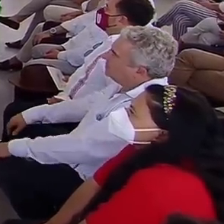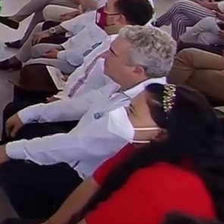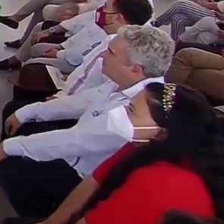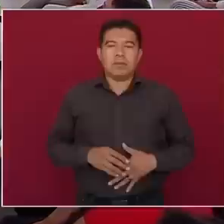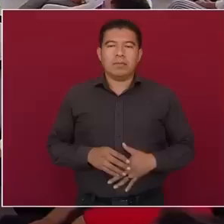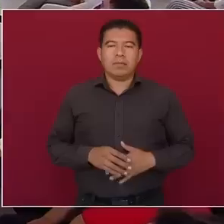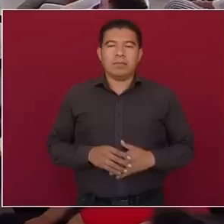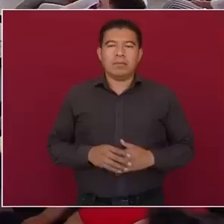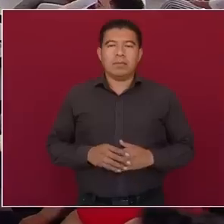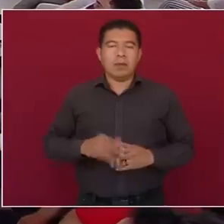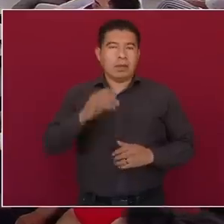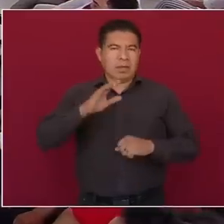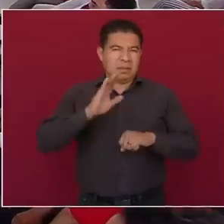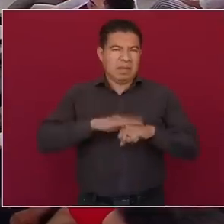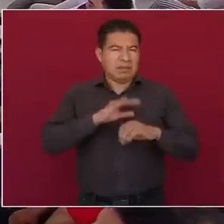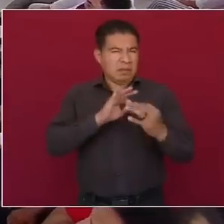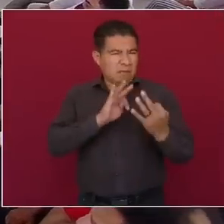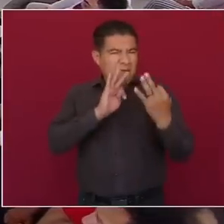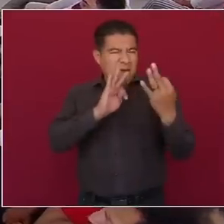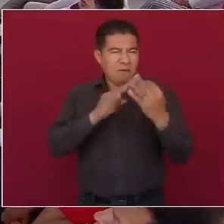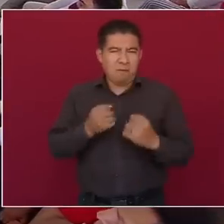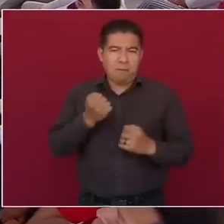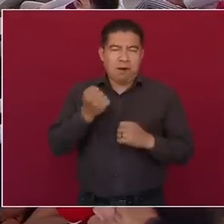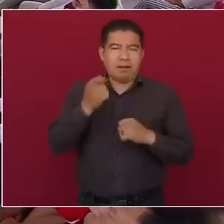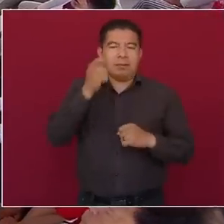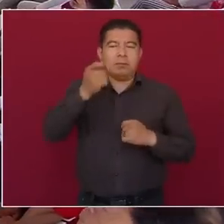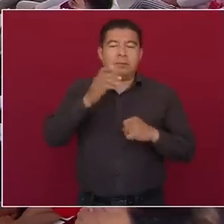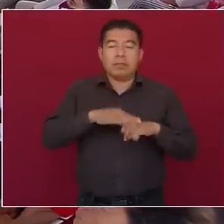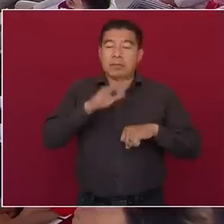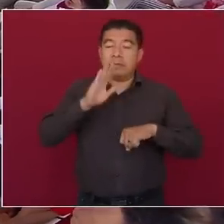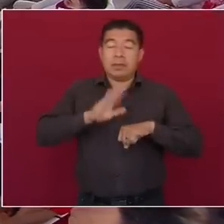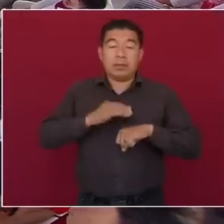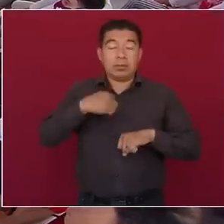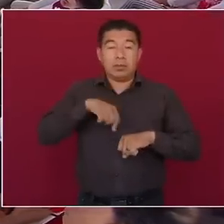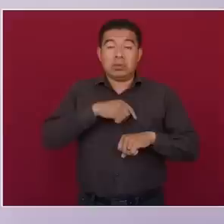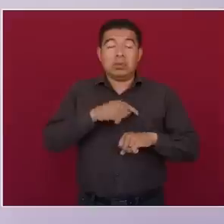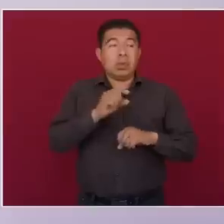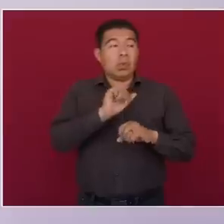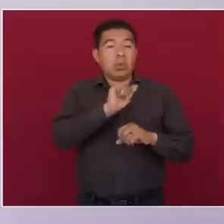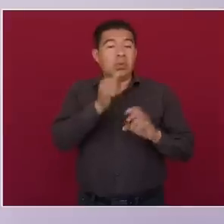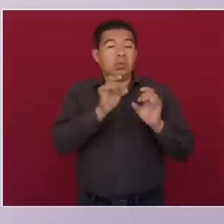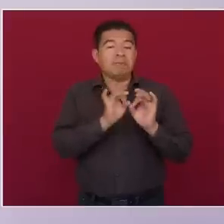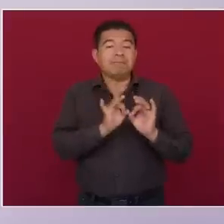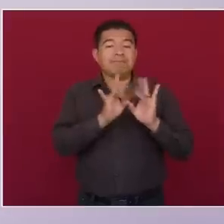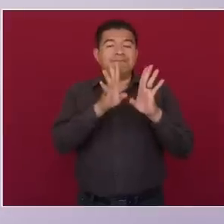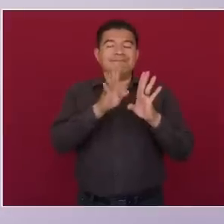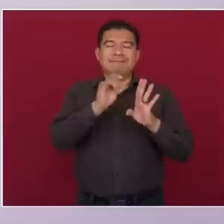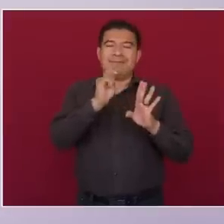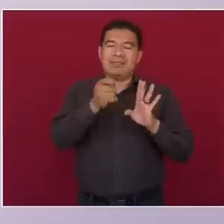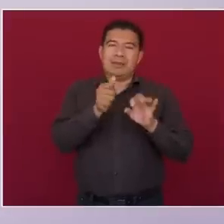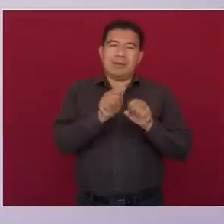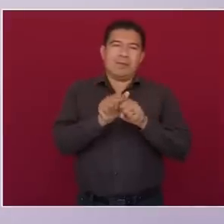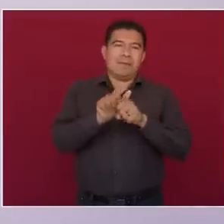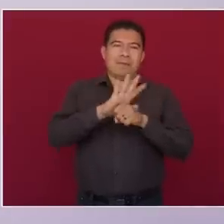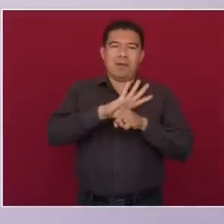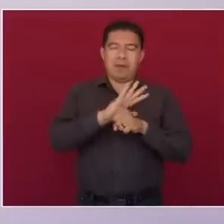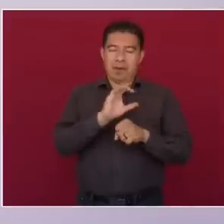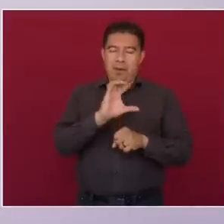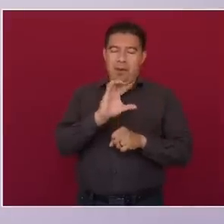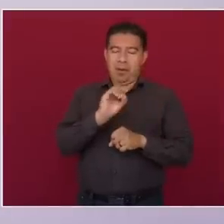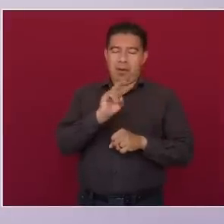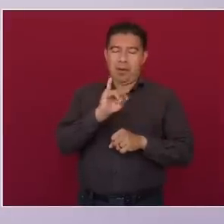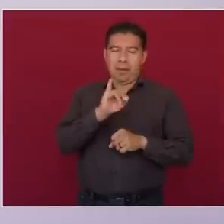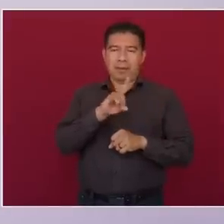si el reto no fuera mayor, se presentó un hecho para el que no estábamos preparados: la pandemia del COVID-19.